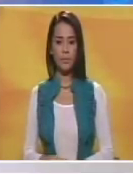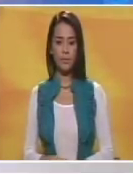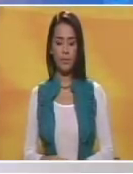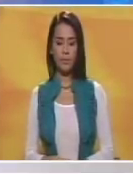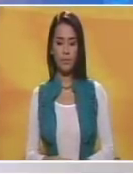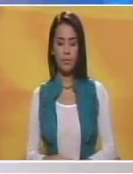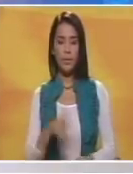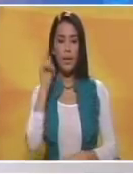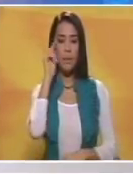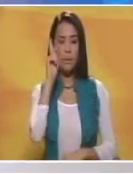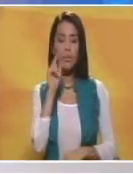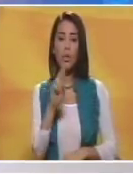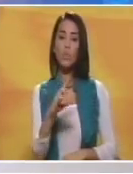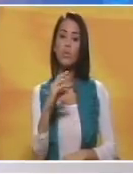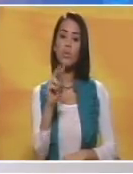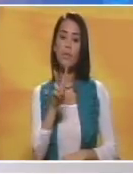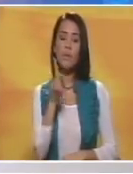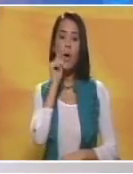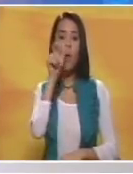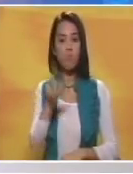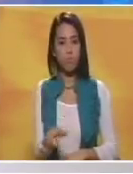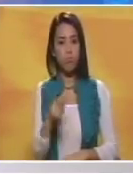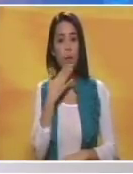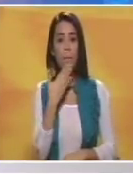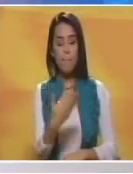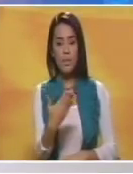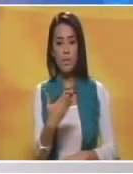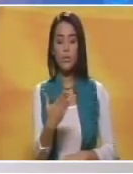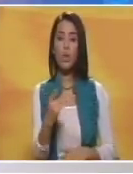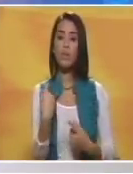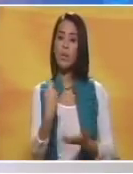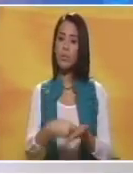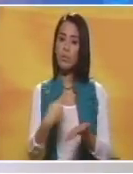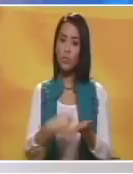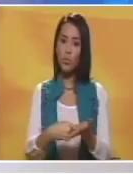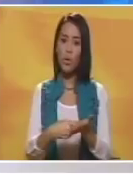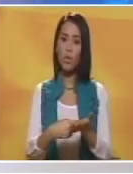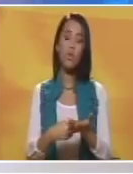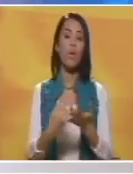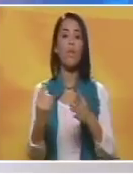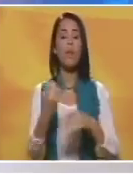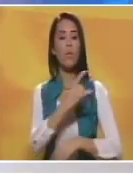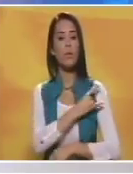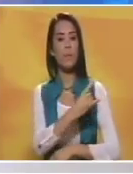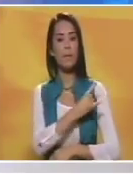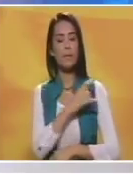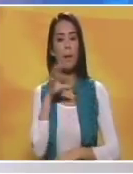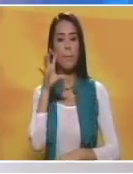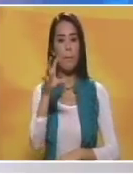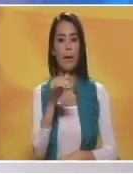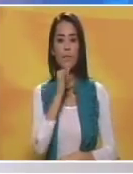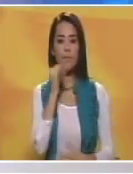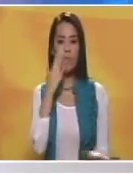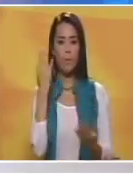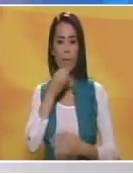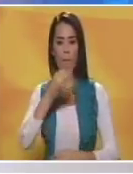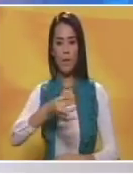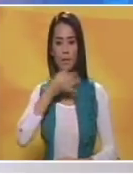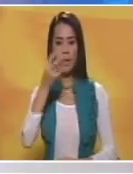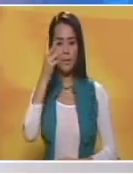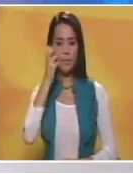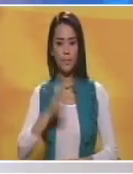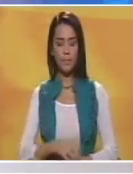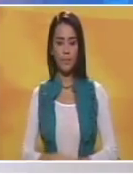El profesor de la UCB, Tulio Olmos, solicitó la homologación de los sueldos del sector universitario del país. Santiago Gutiérrez nos tiene más detalles. Buenas tardes,